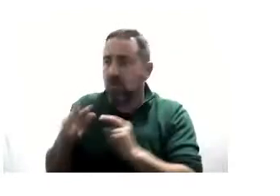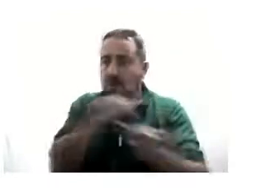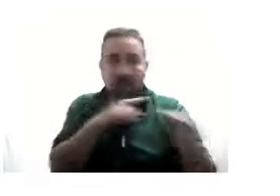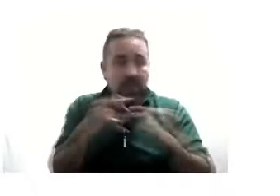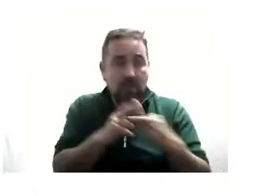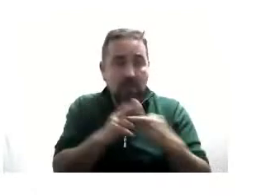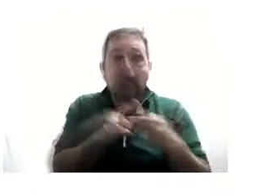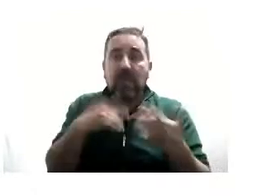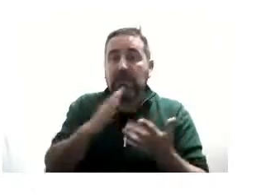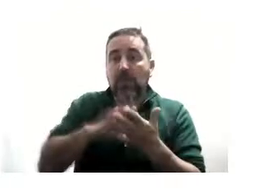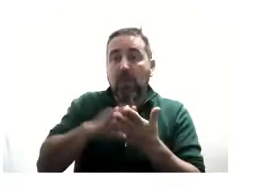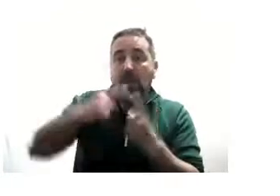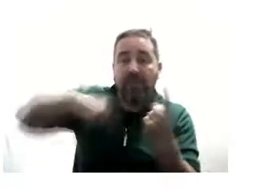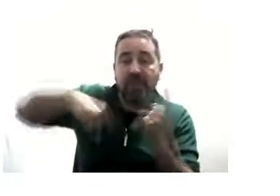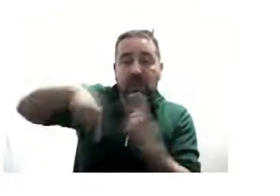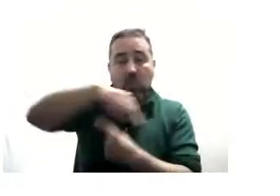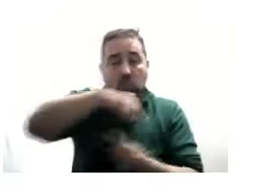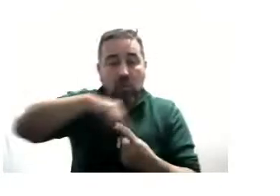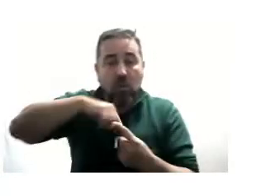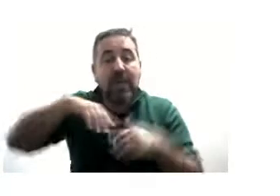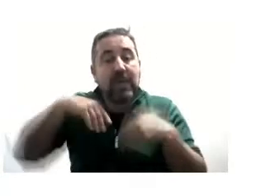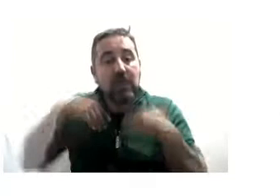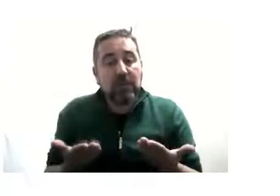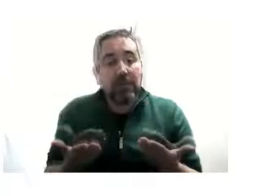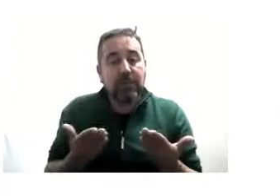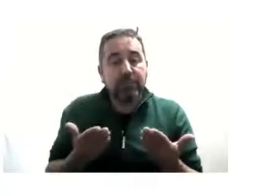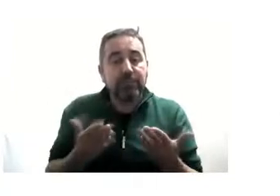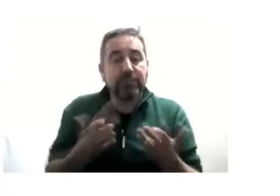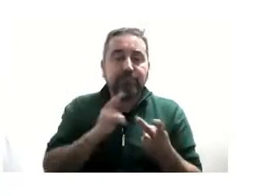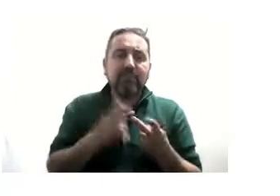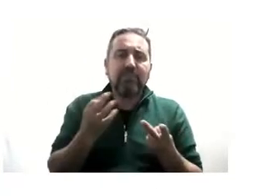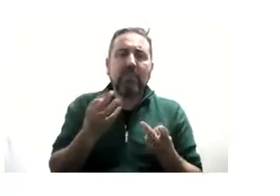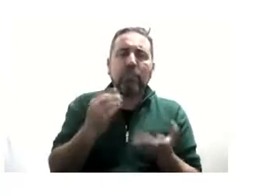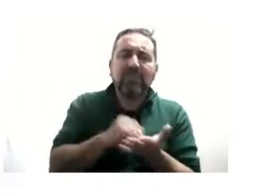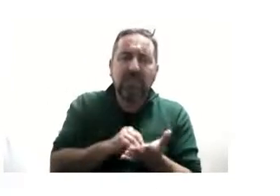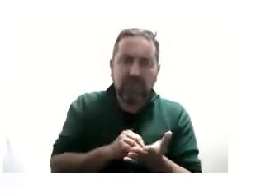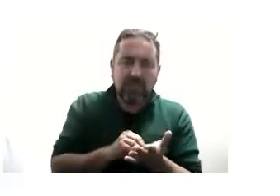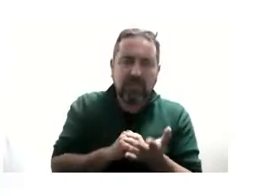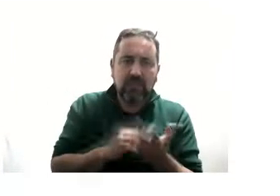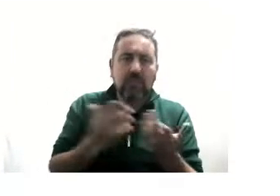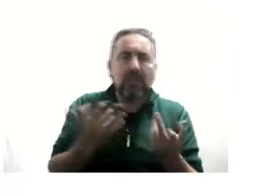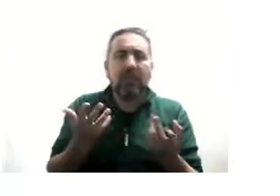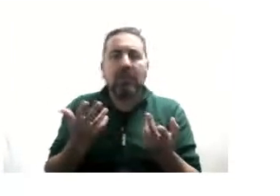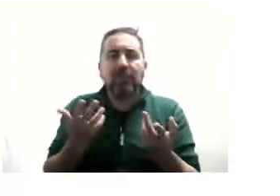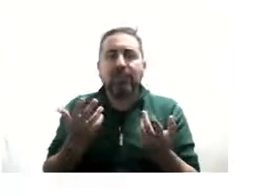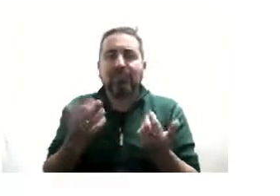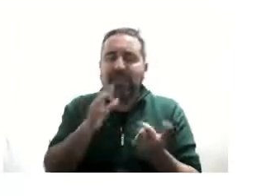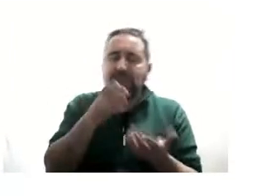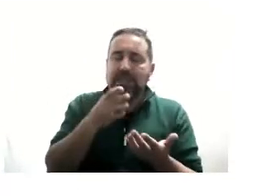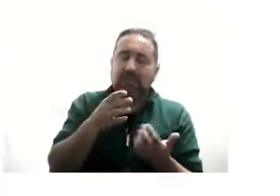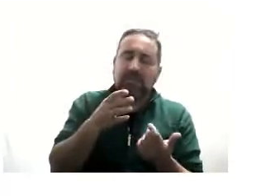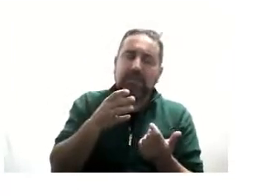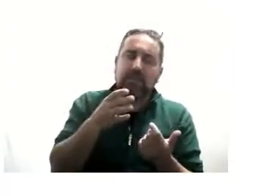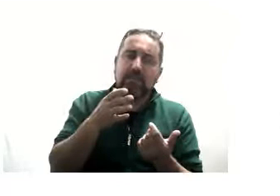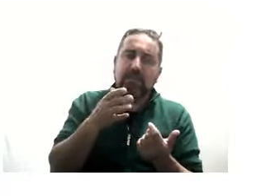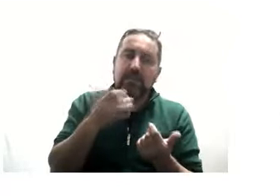un círculo vicioso, o incluso el sobrediagnóstico, en los que se ven que a veces un paciente se hace